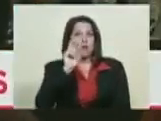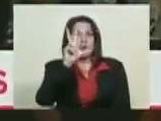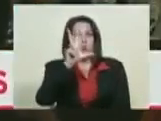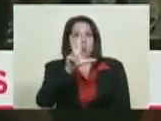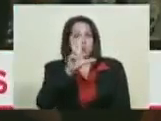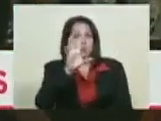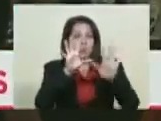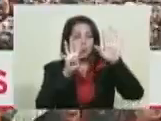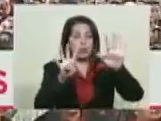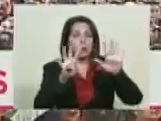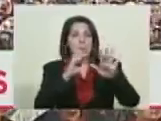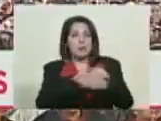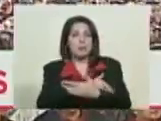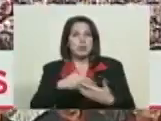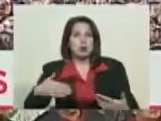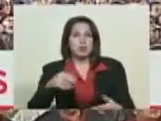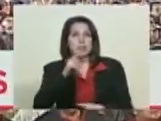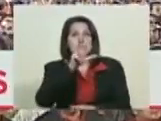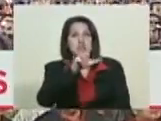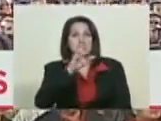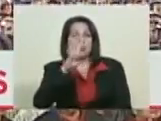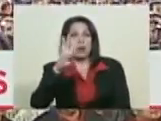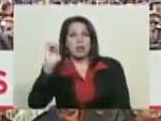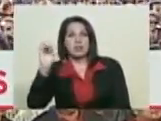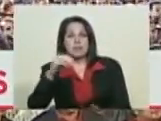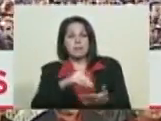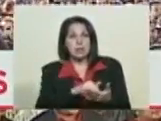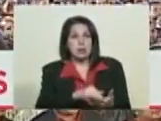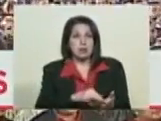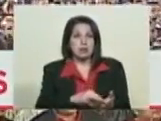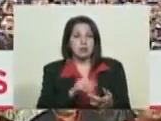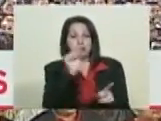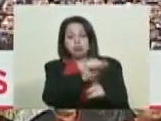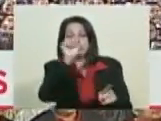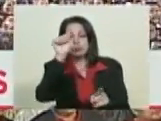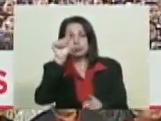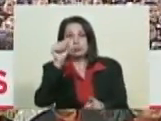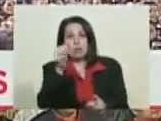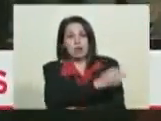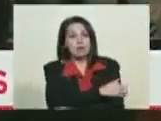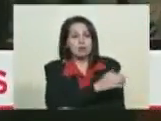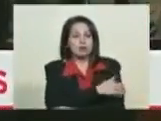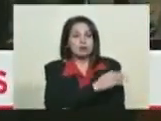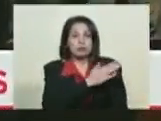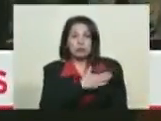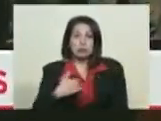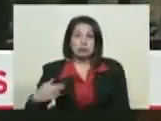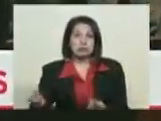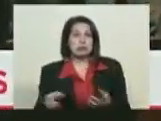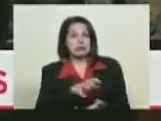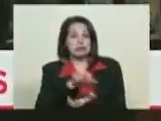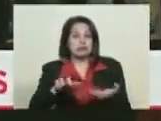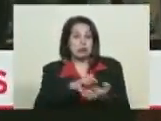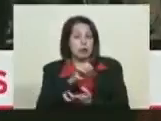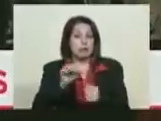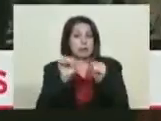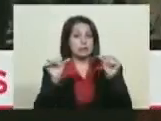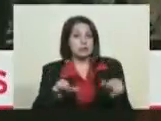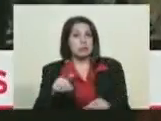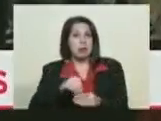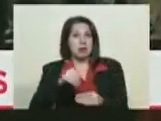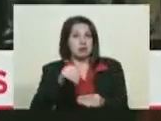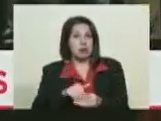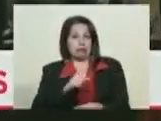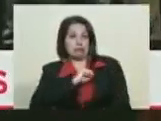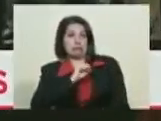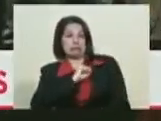9.340.000. 9 millones por el buche a la oligarquía que quiso sabotear el sistema electoral, que le tuvo